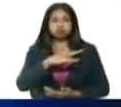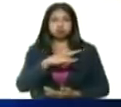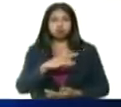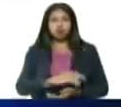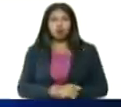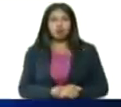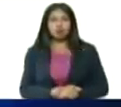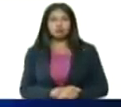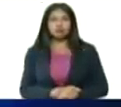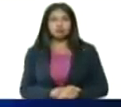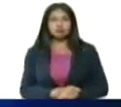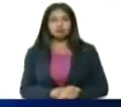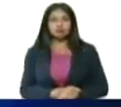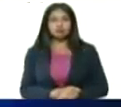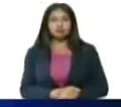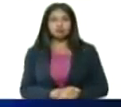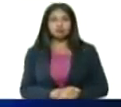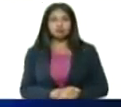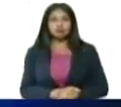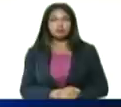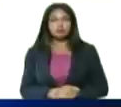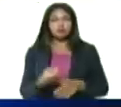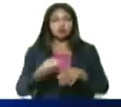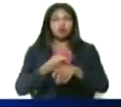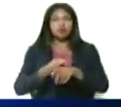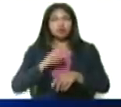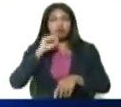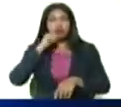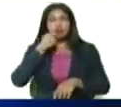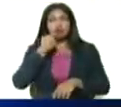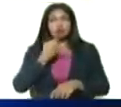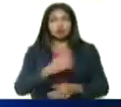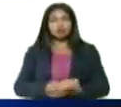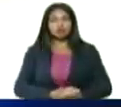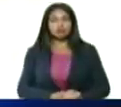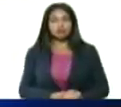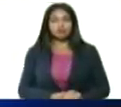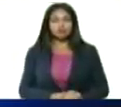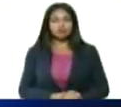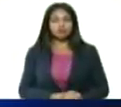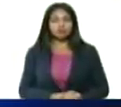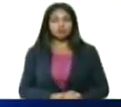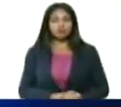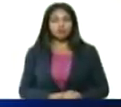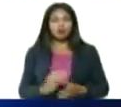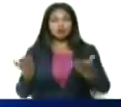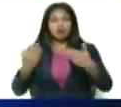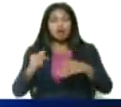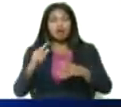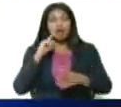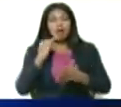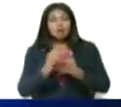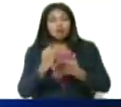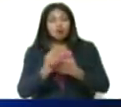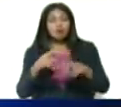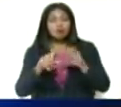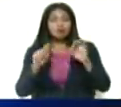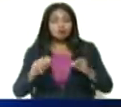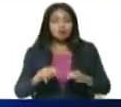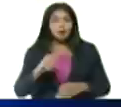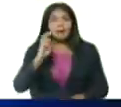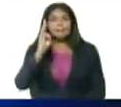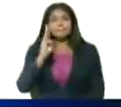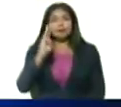fletado del gobierno ruso para traer estas pruebas de los